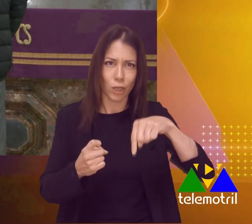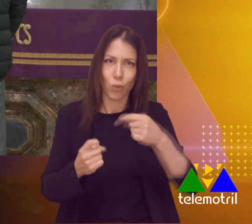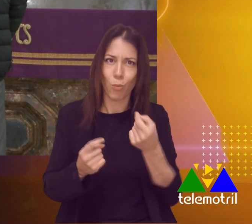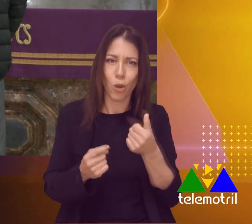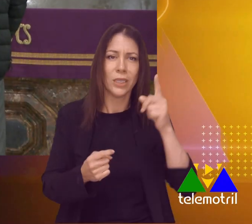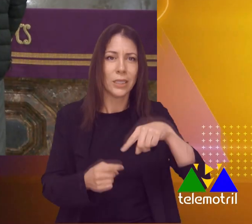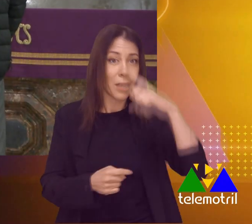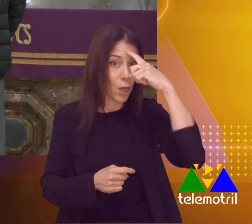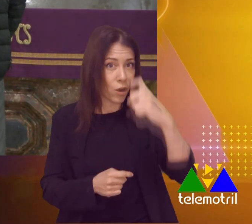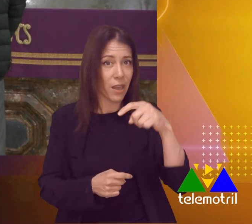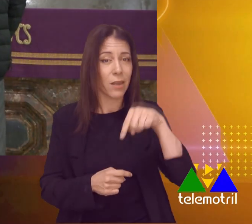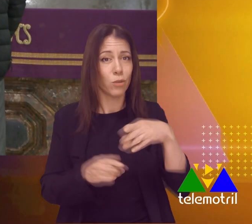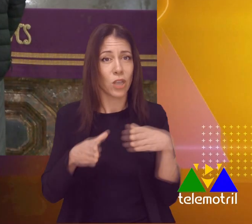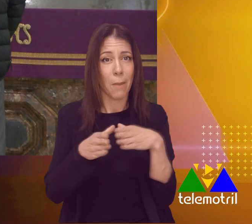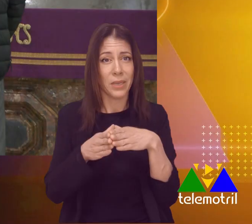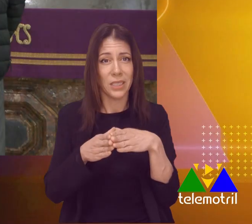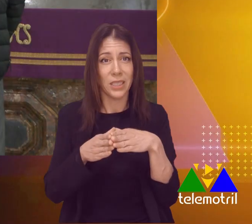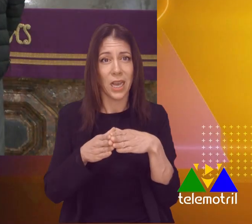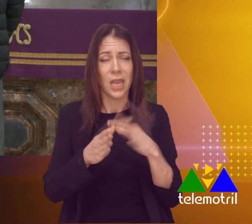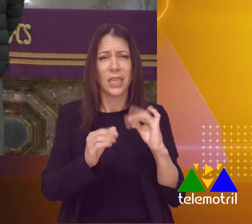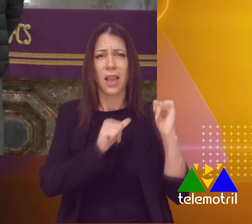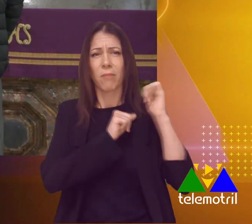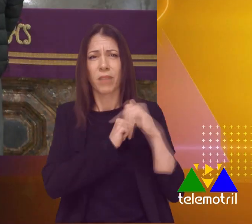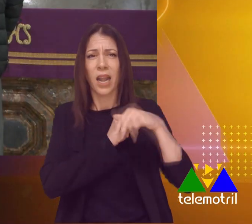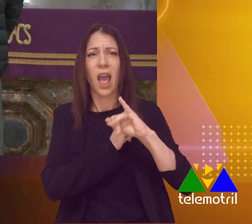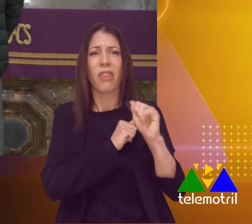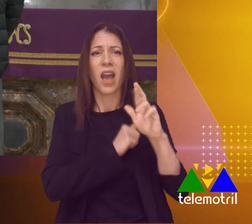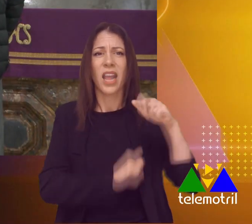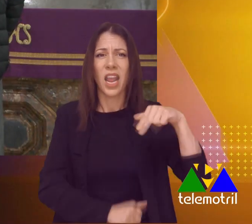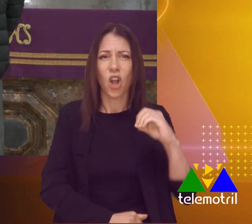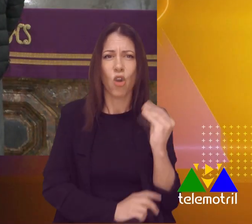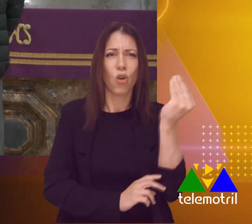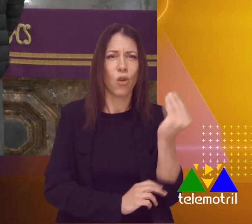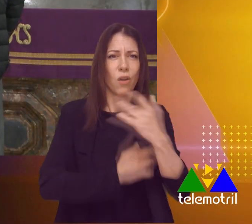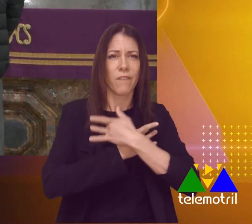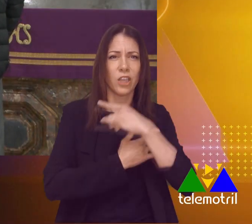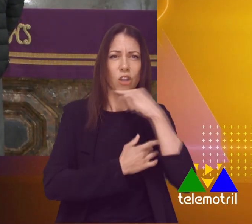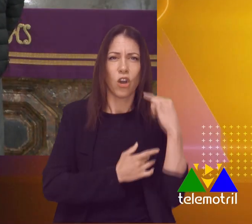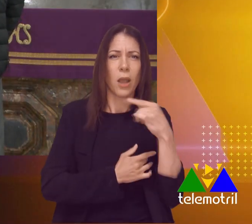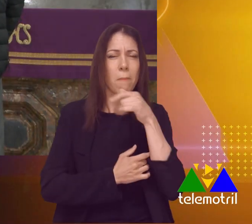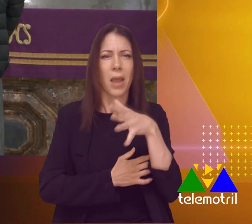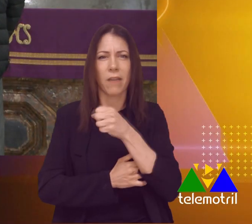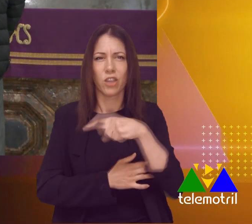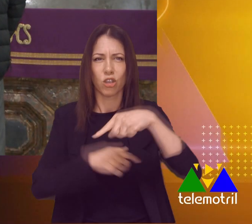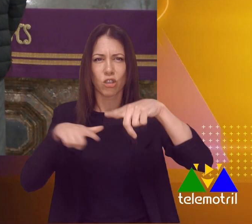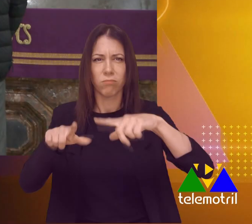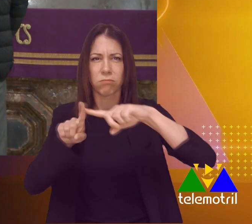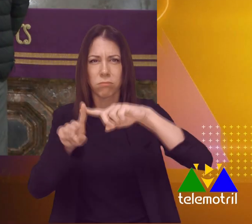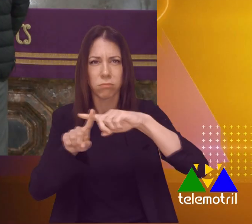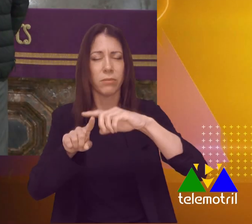recordaremos que teníamos ahí la capilla del Nazareno, que teníamos los Dolores, que este fantástico retablo, esta